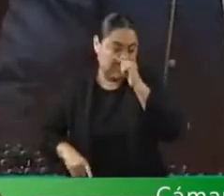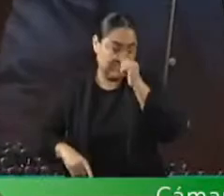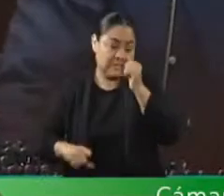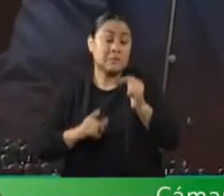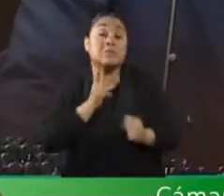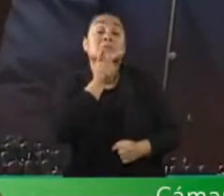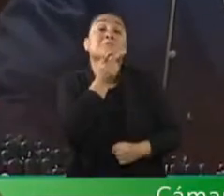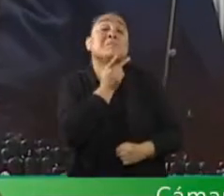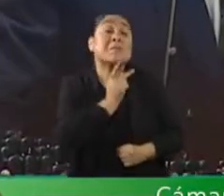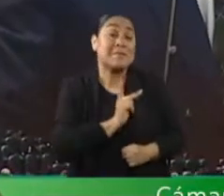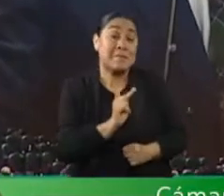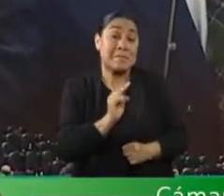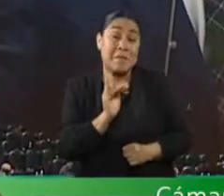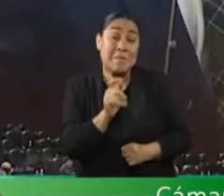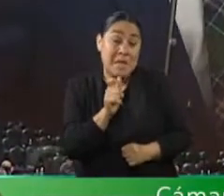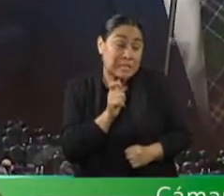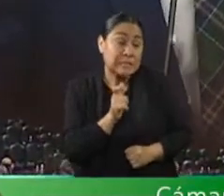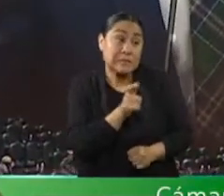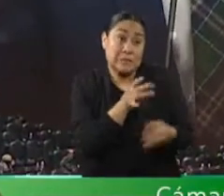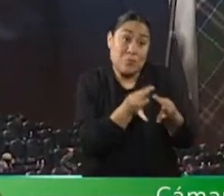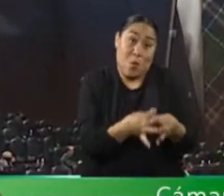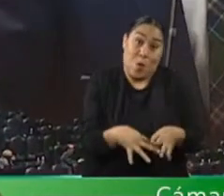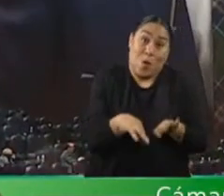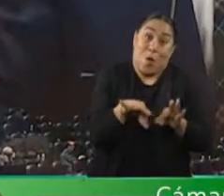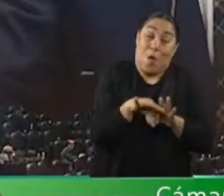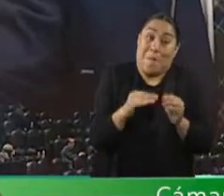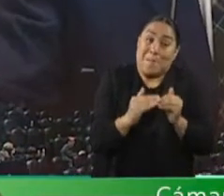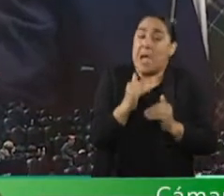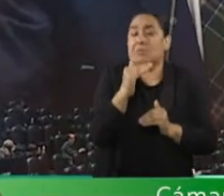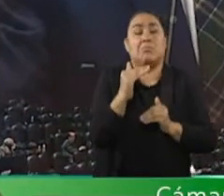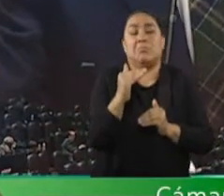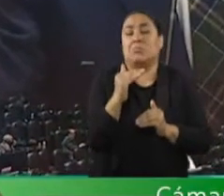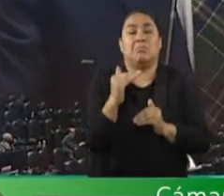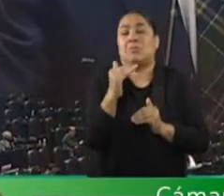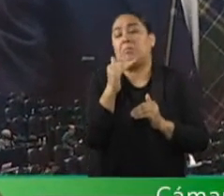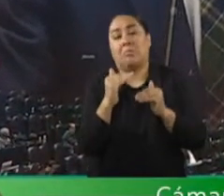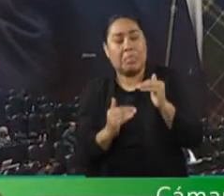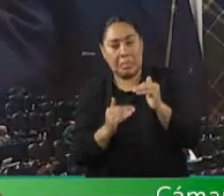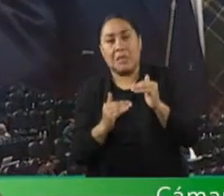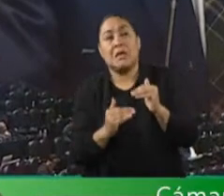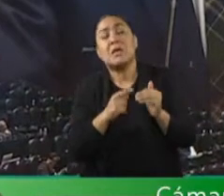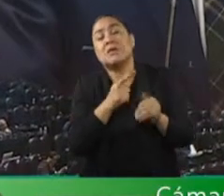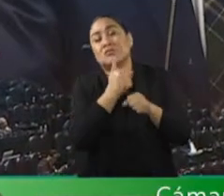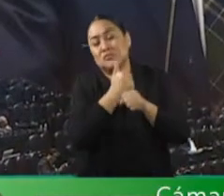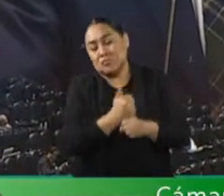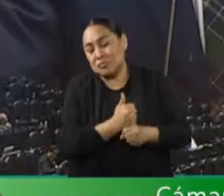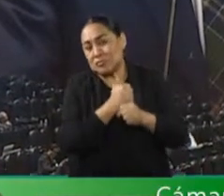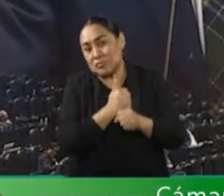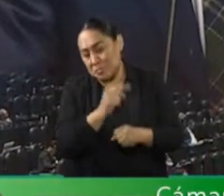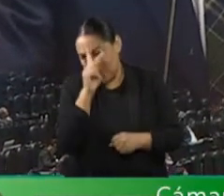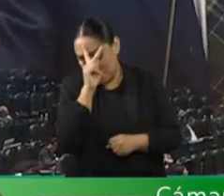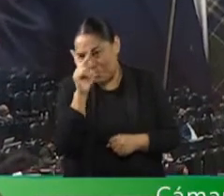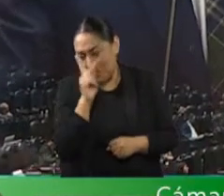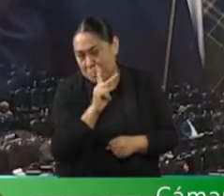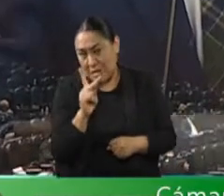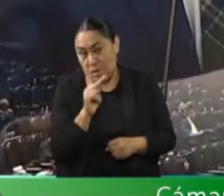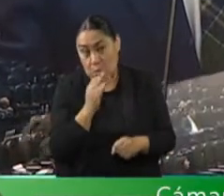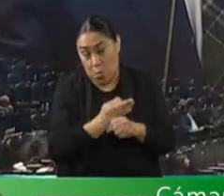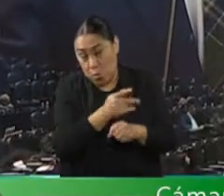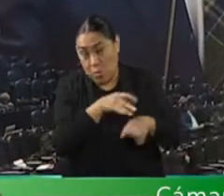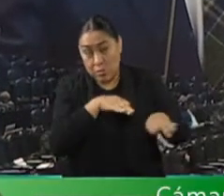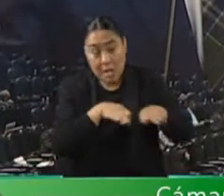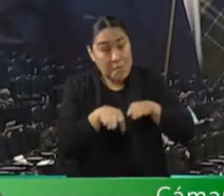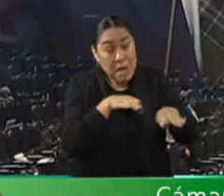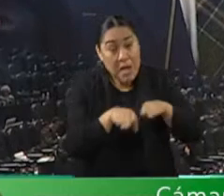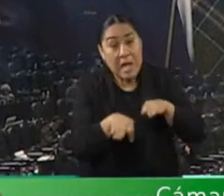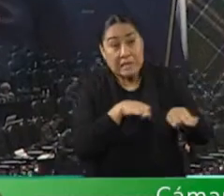ser el más importante contribuyente del país y pasó a ser un lastre en materia que opera en números